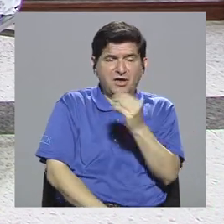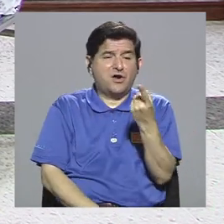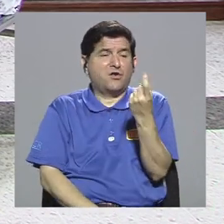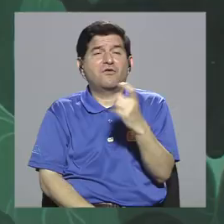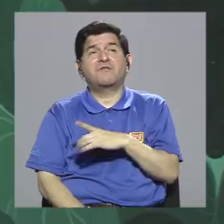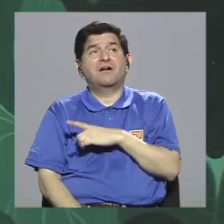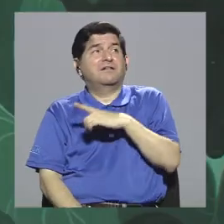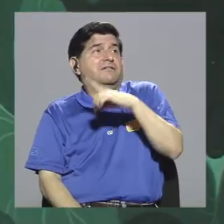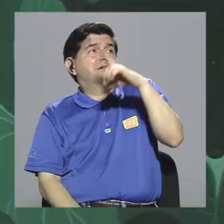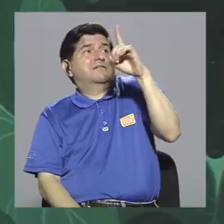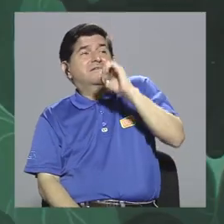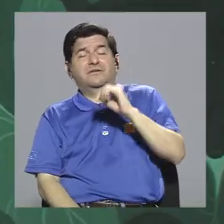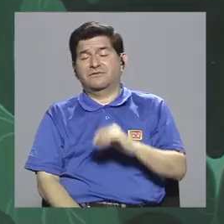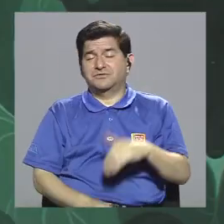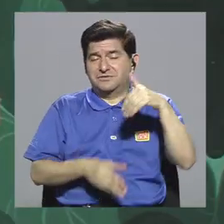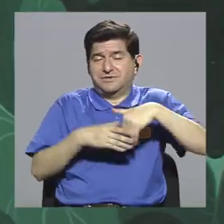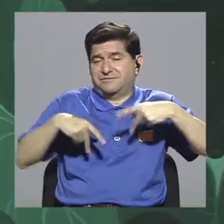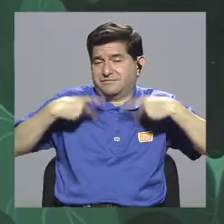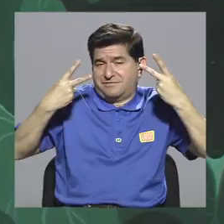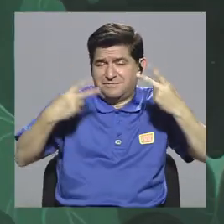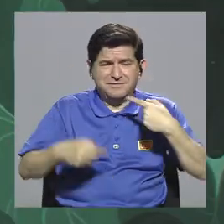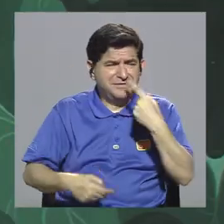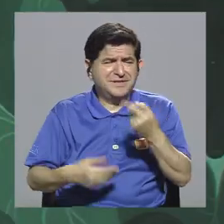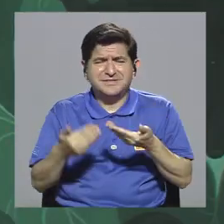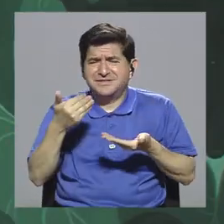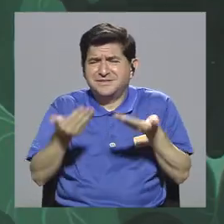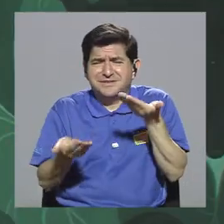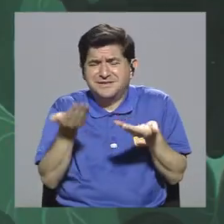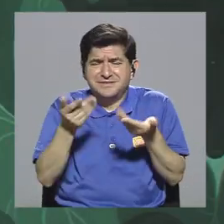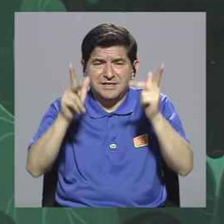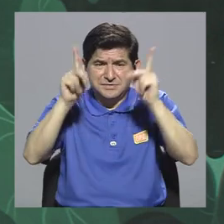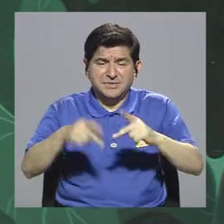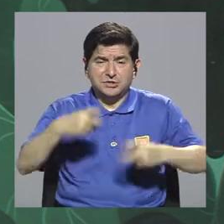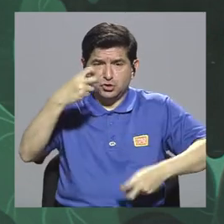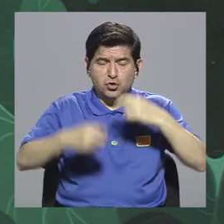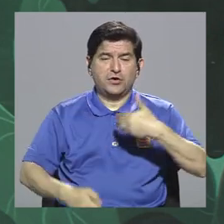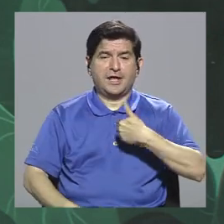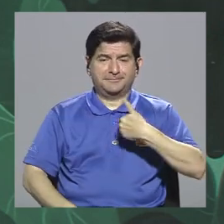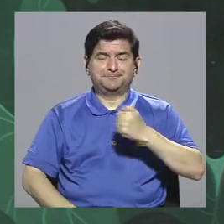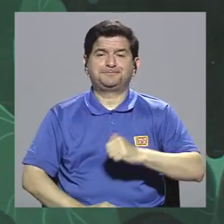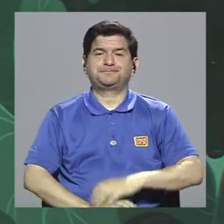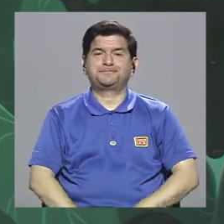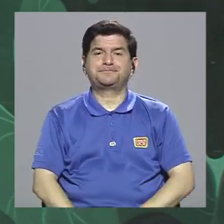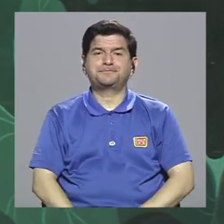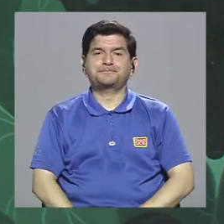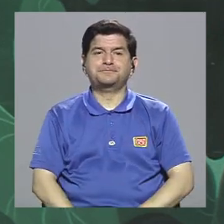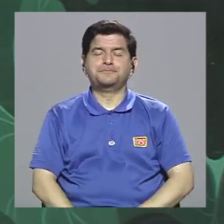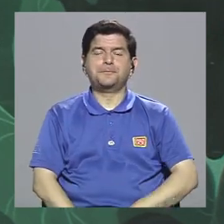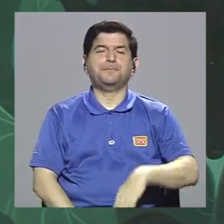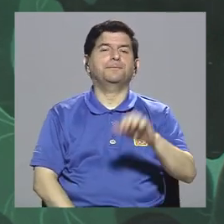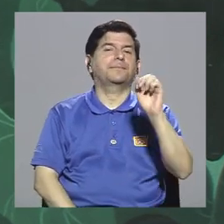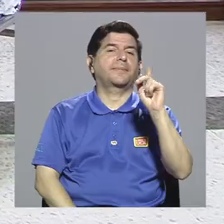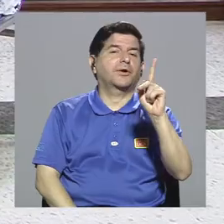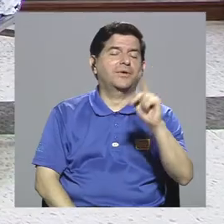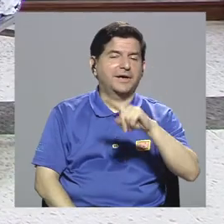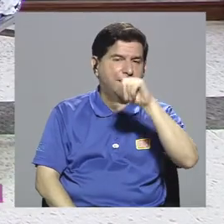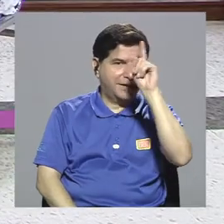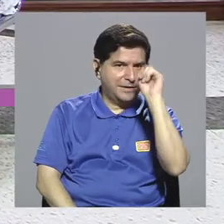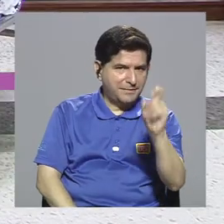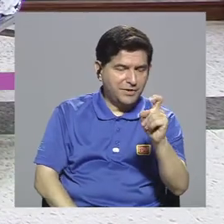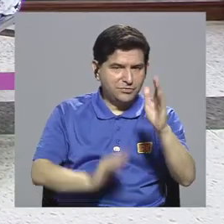Dios, tantas cosas que se dicen sobre la gente que está en una crisis de este tipo. Okay, entonces, preguntar,